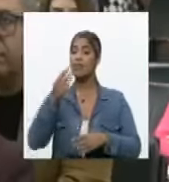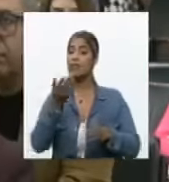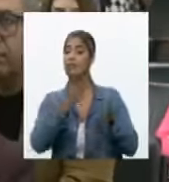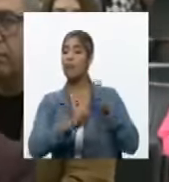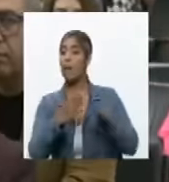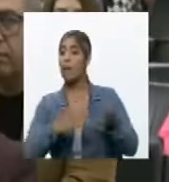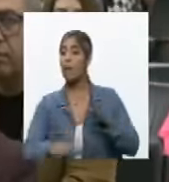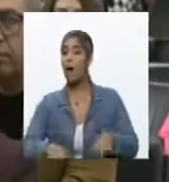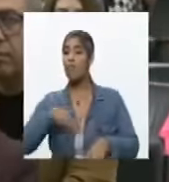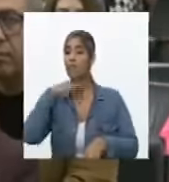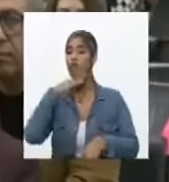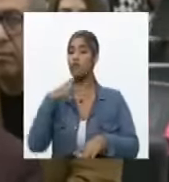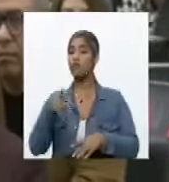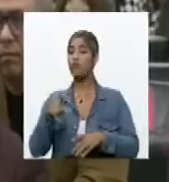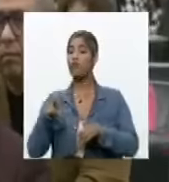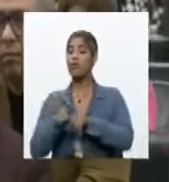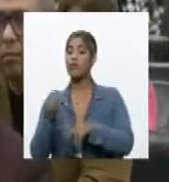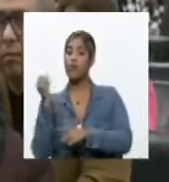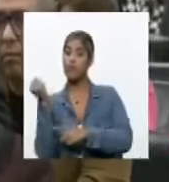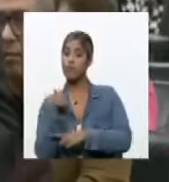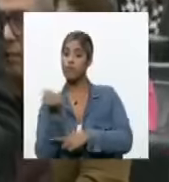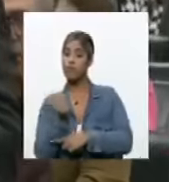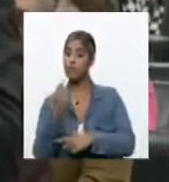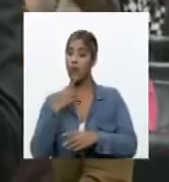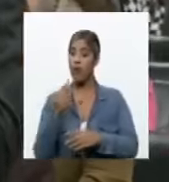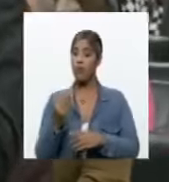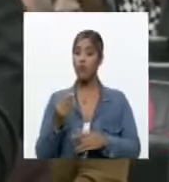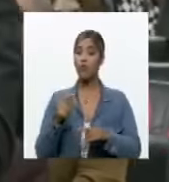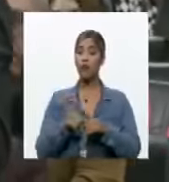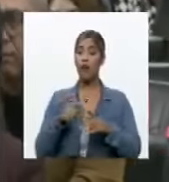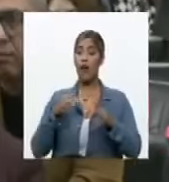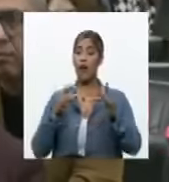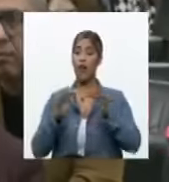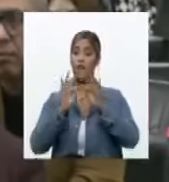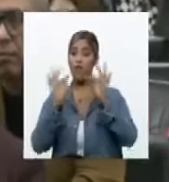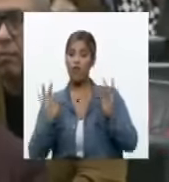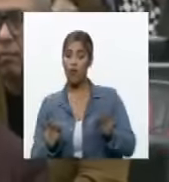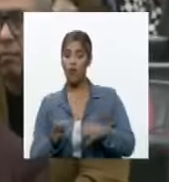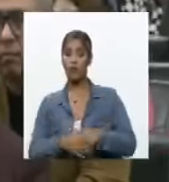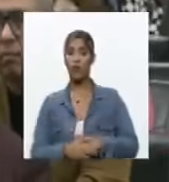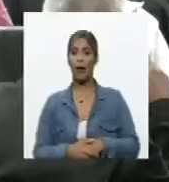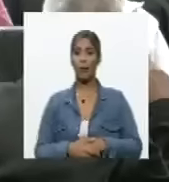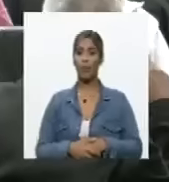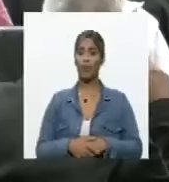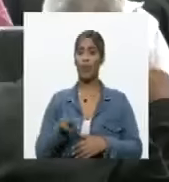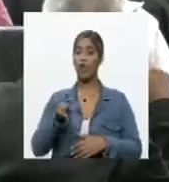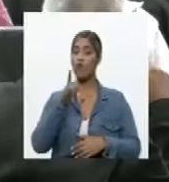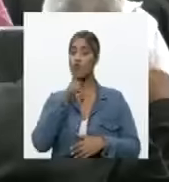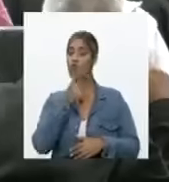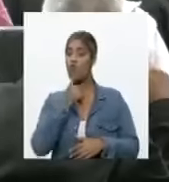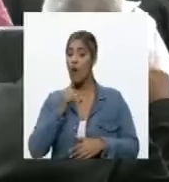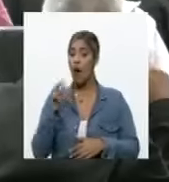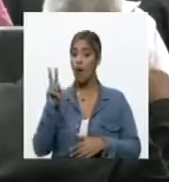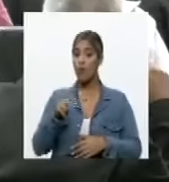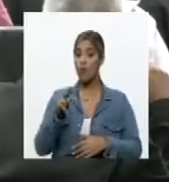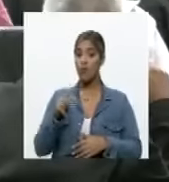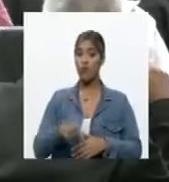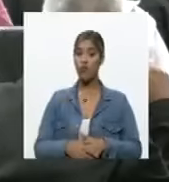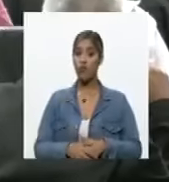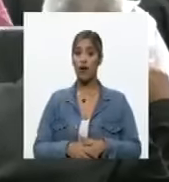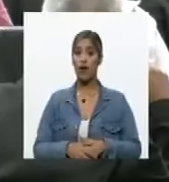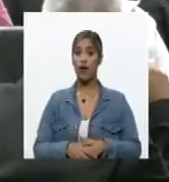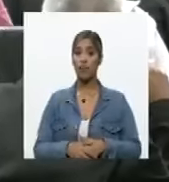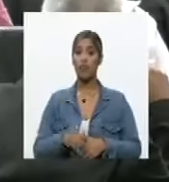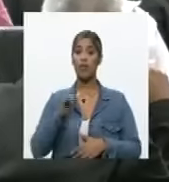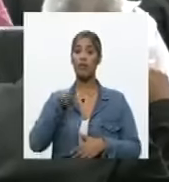masacre y un asesinato y la simulación de un enfrentamiento guerrillero que no existió nunca y que